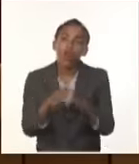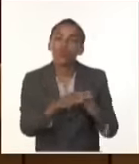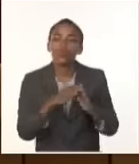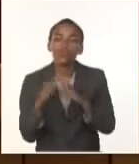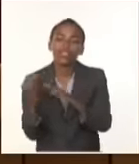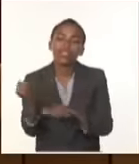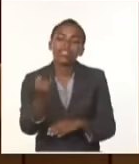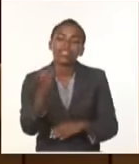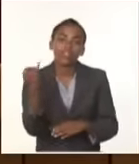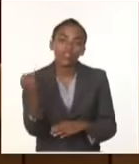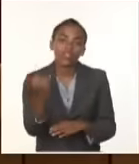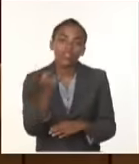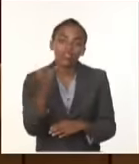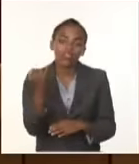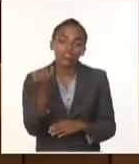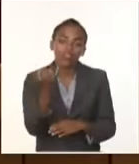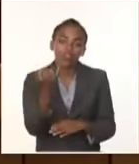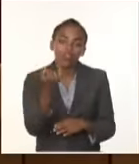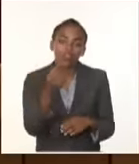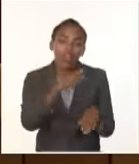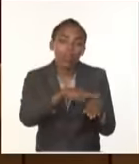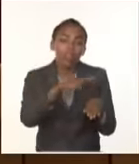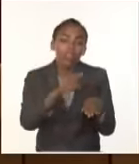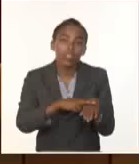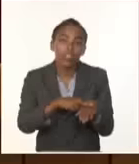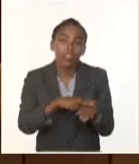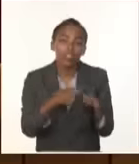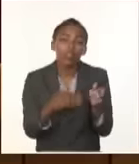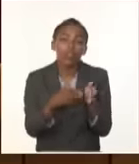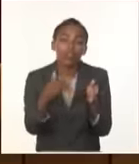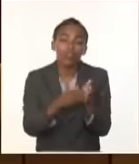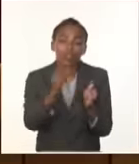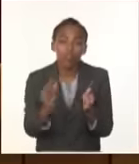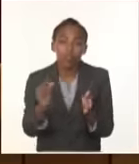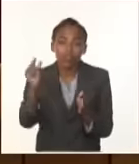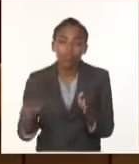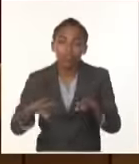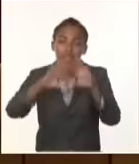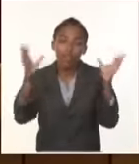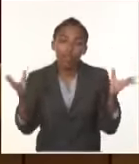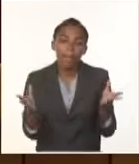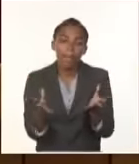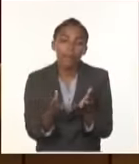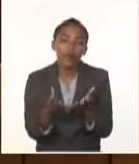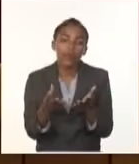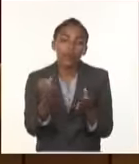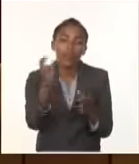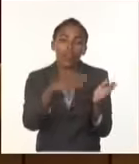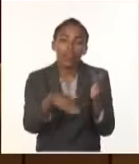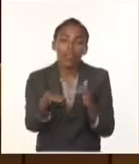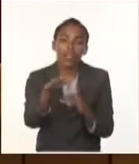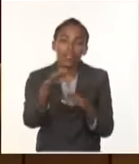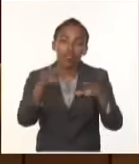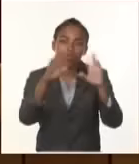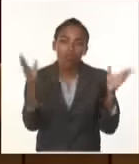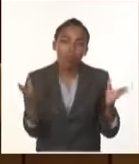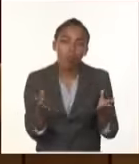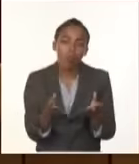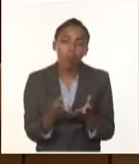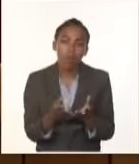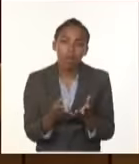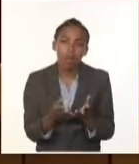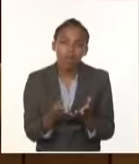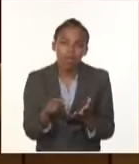internacional, representante de esos millones de ciudadanos del mundo en los organismos globales, resulte incapaz de poner freno